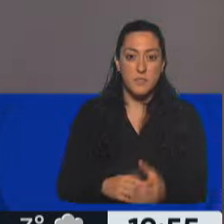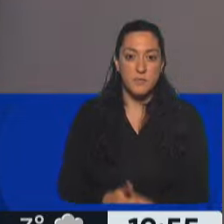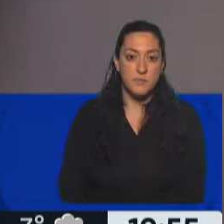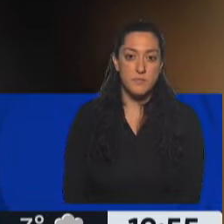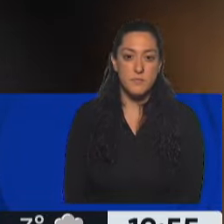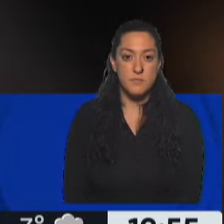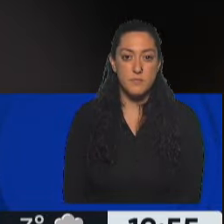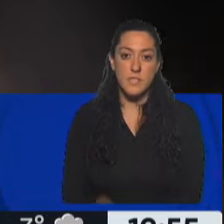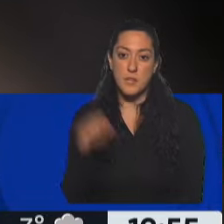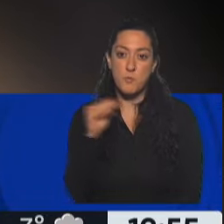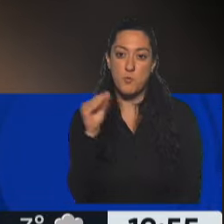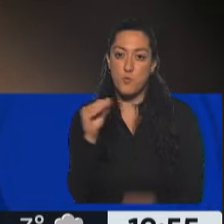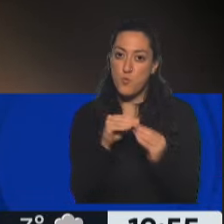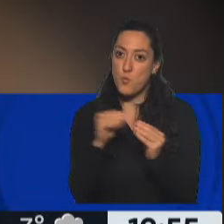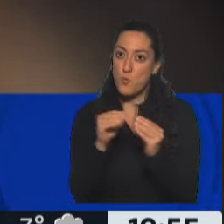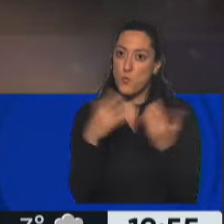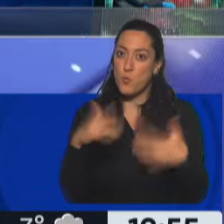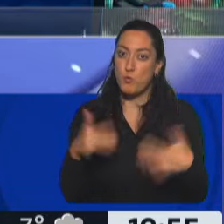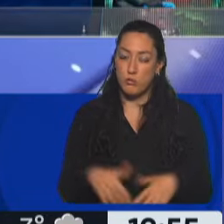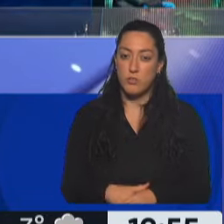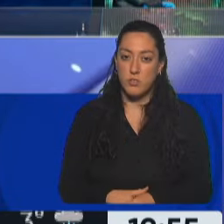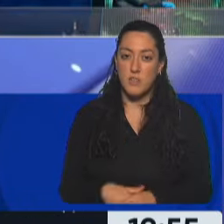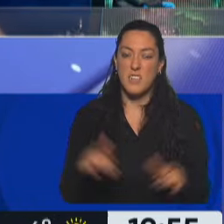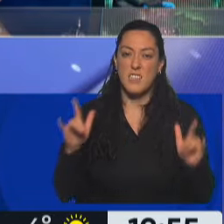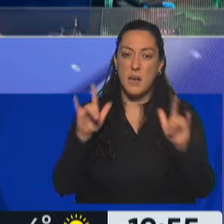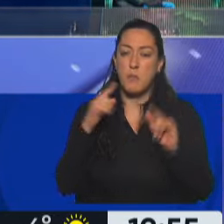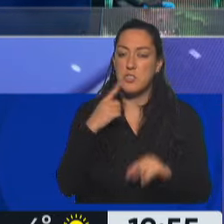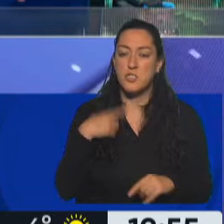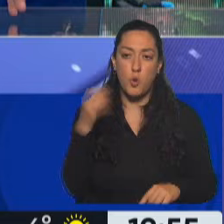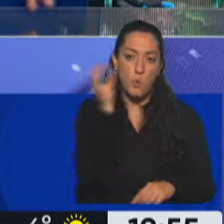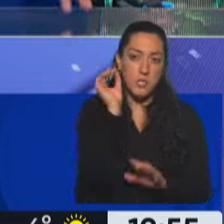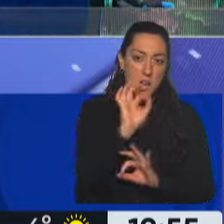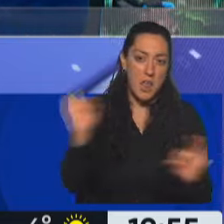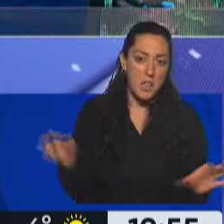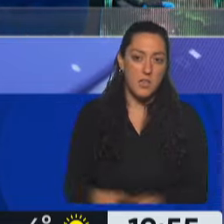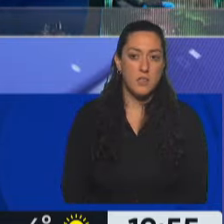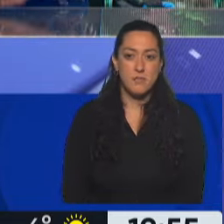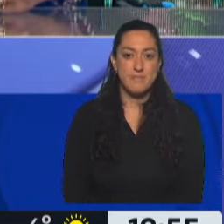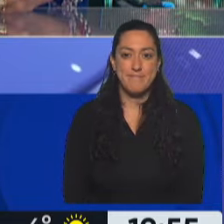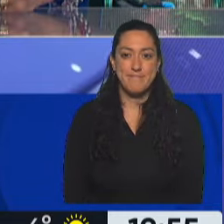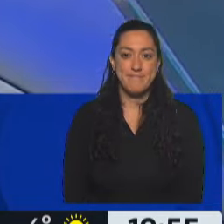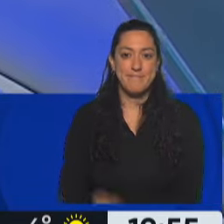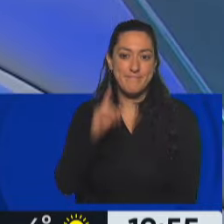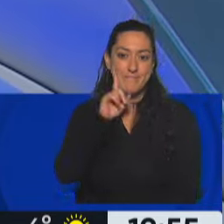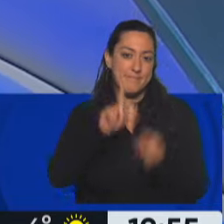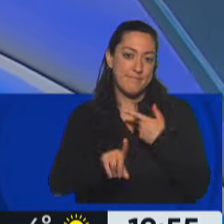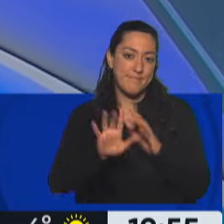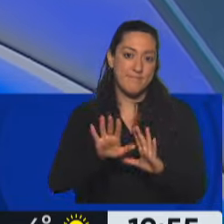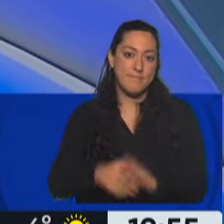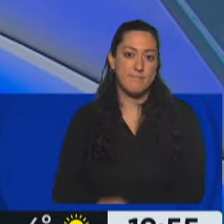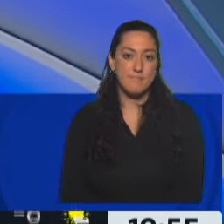Muy besuqueiro. Muy besuqueiro. Pero se dijeron te amo, pero yo no lo escuché. No, vos lo escuchaste en vivo. Eso pasó en